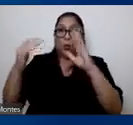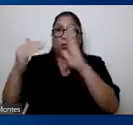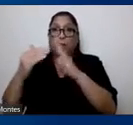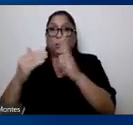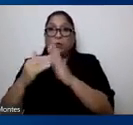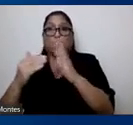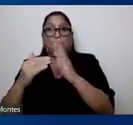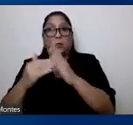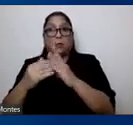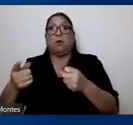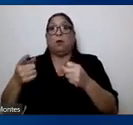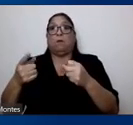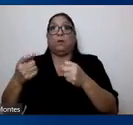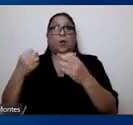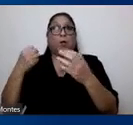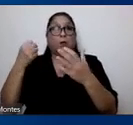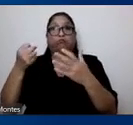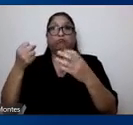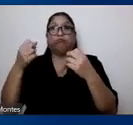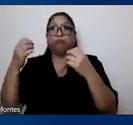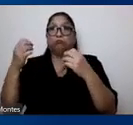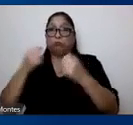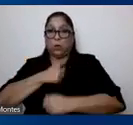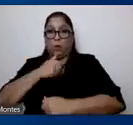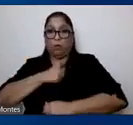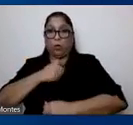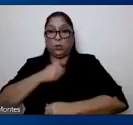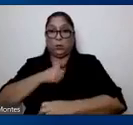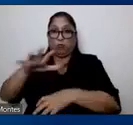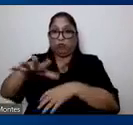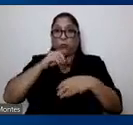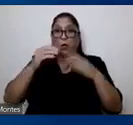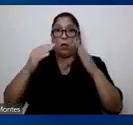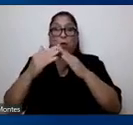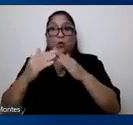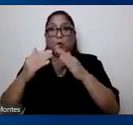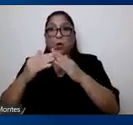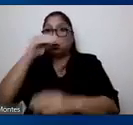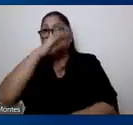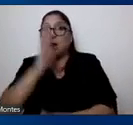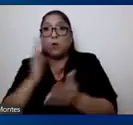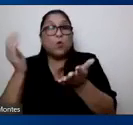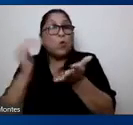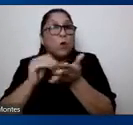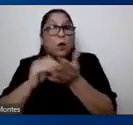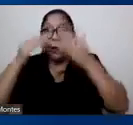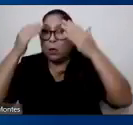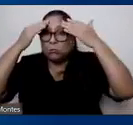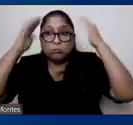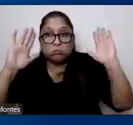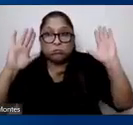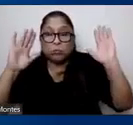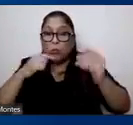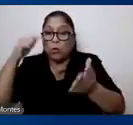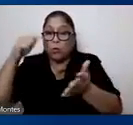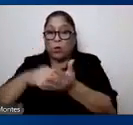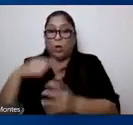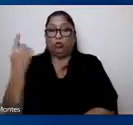las Fuerzas Armadas, fue sacado de casa y nunca más supo de él, solo con